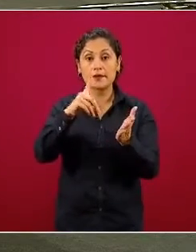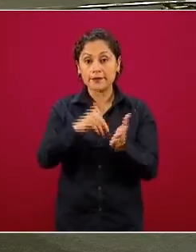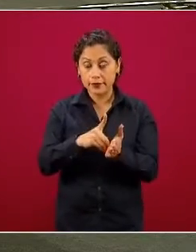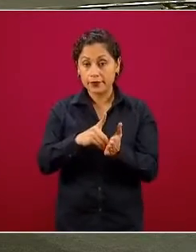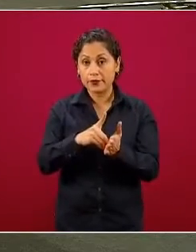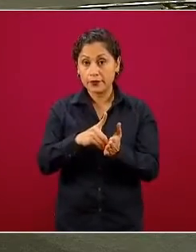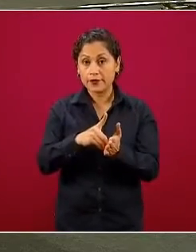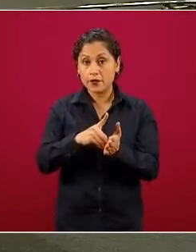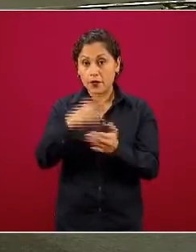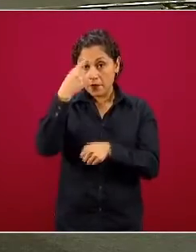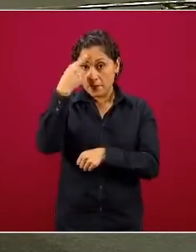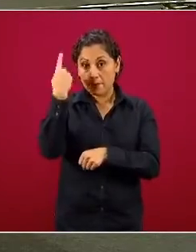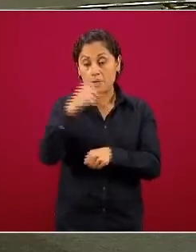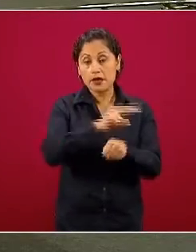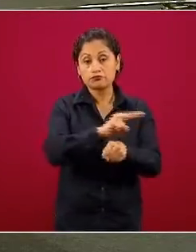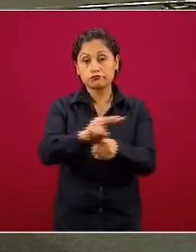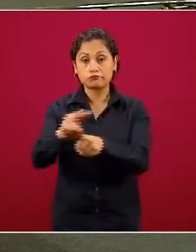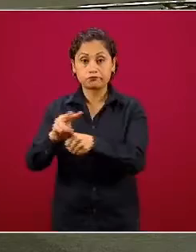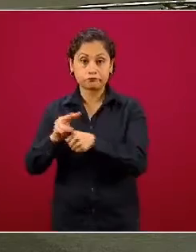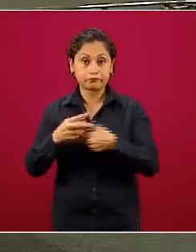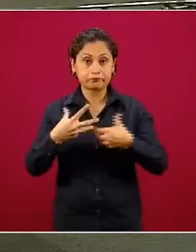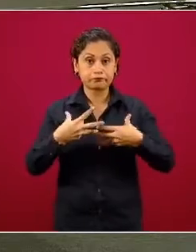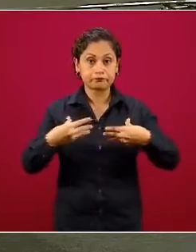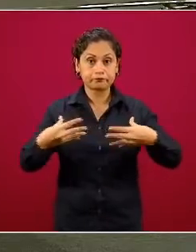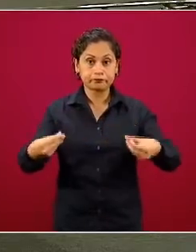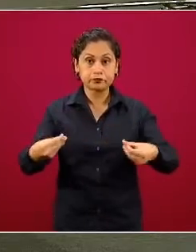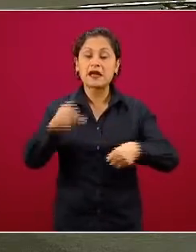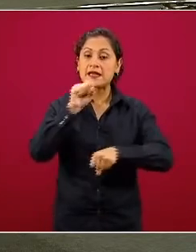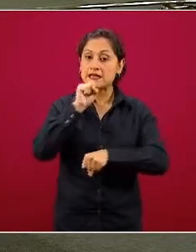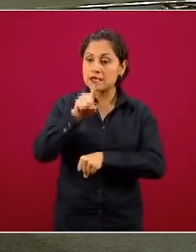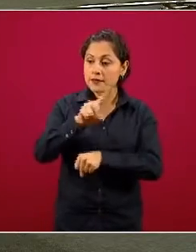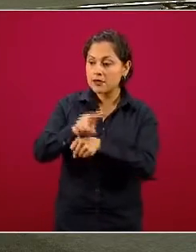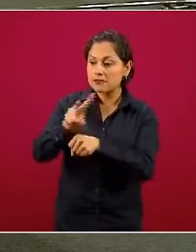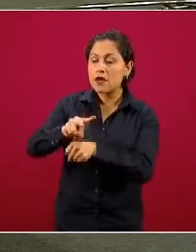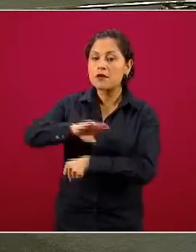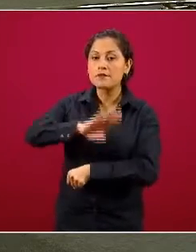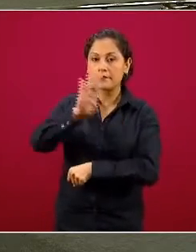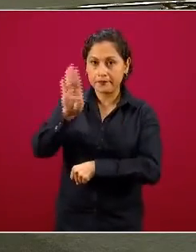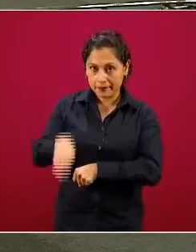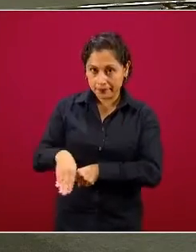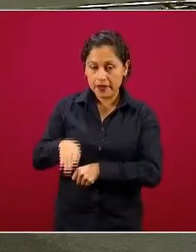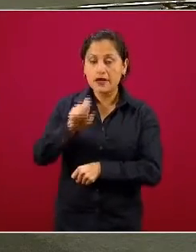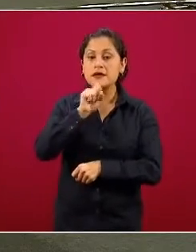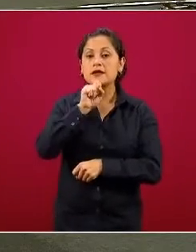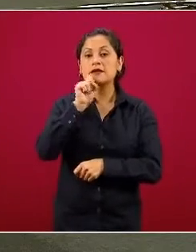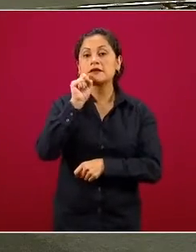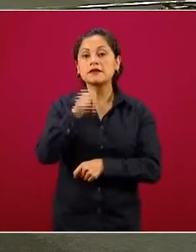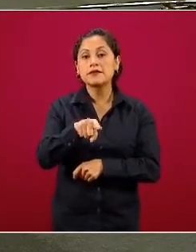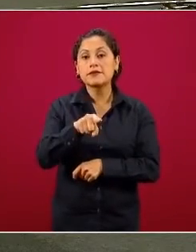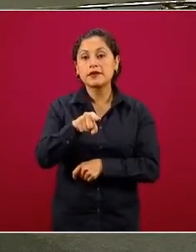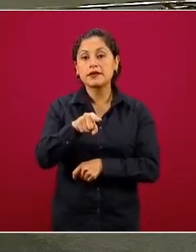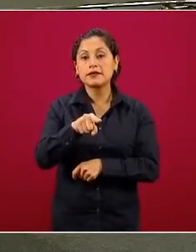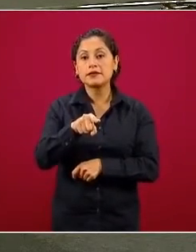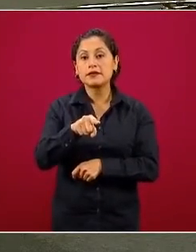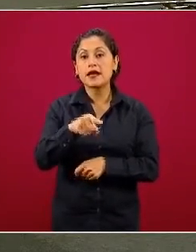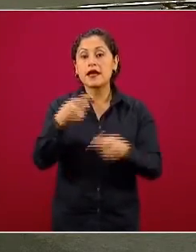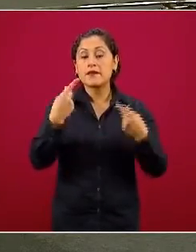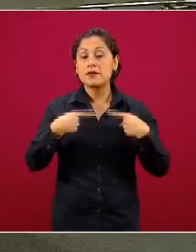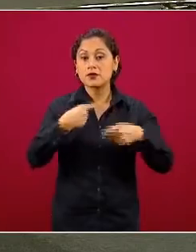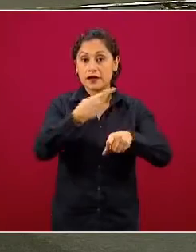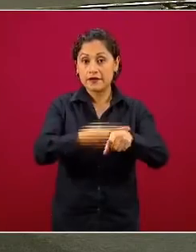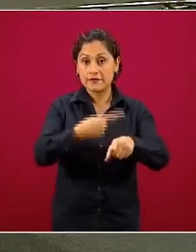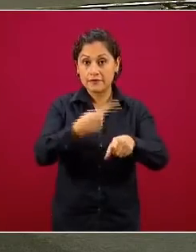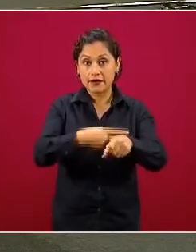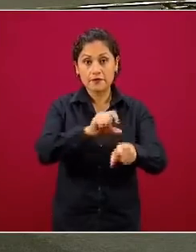metodología de la vigilancia epidemiológica de las defunciones y la vigilancia epidemiológica de las enfermedades